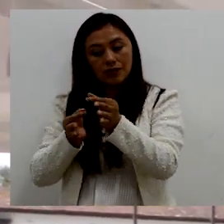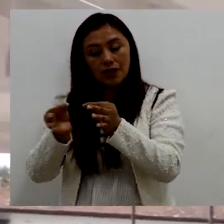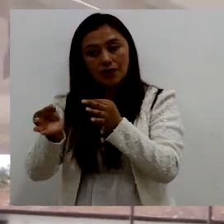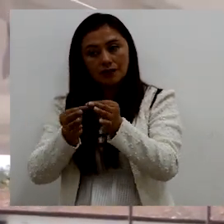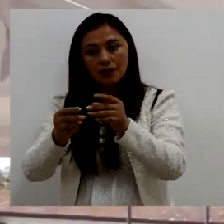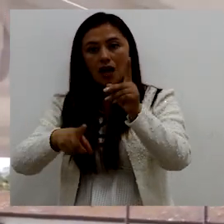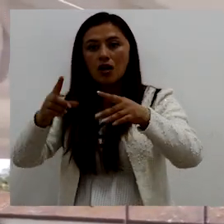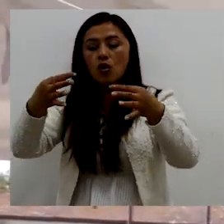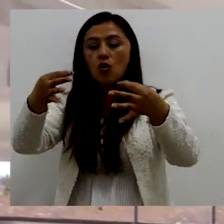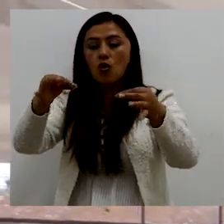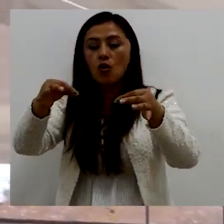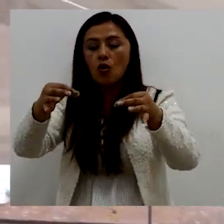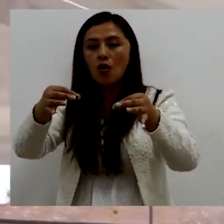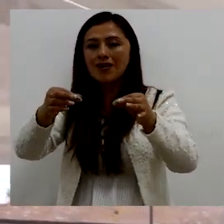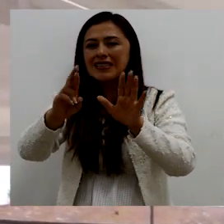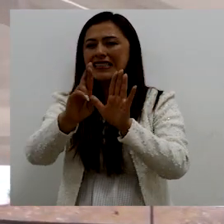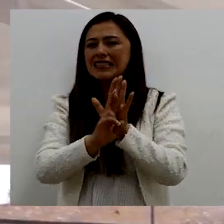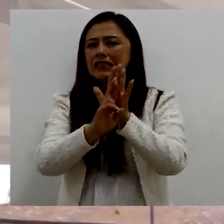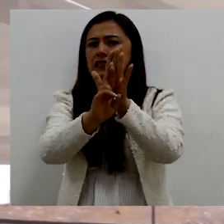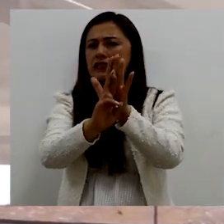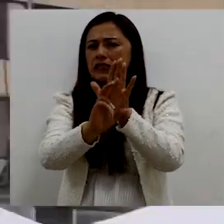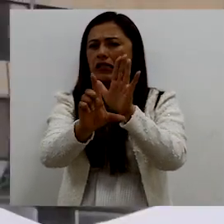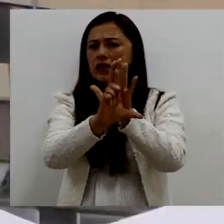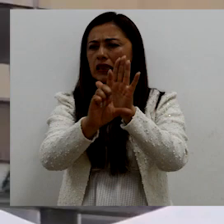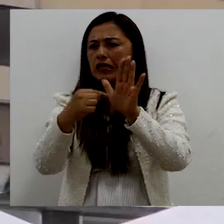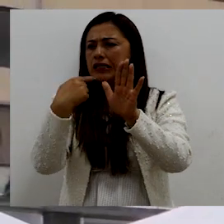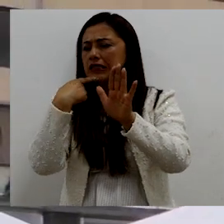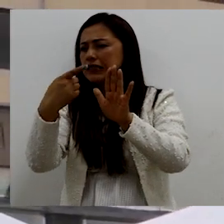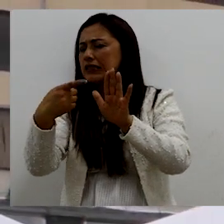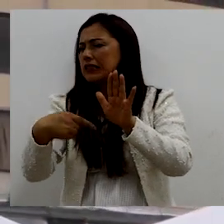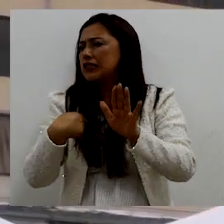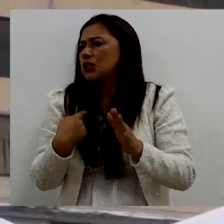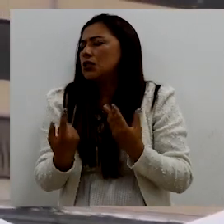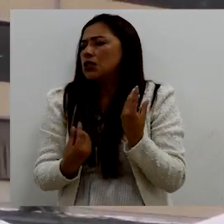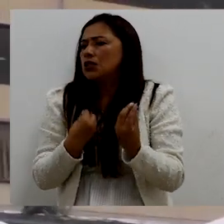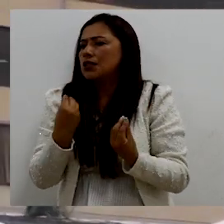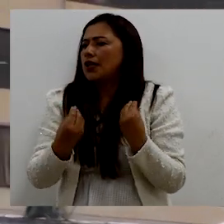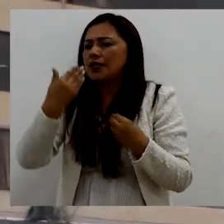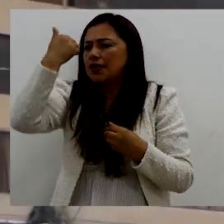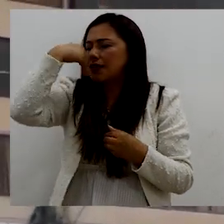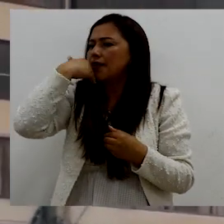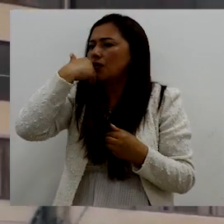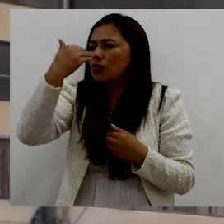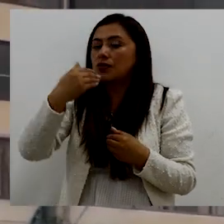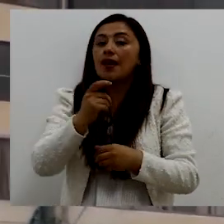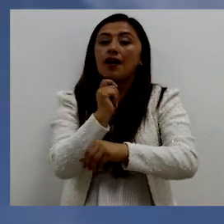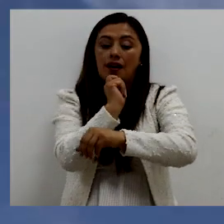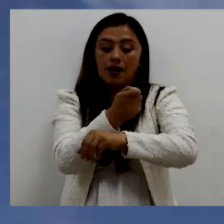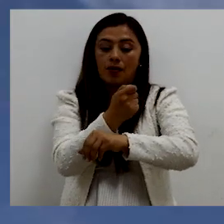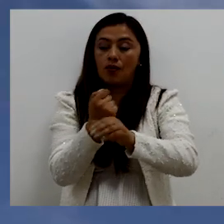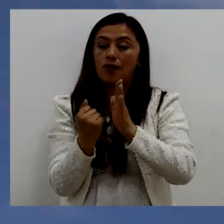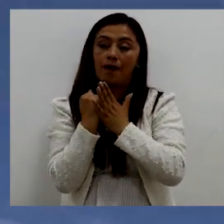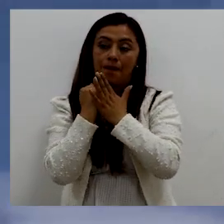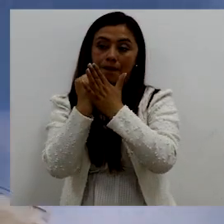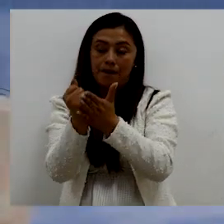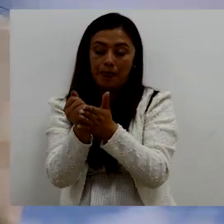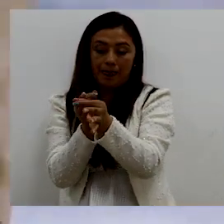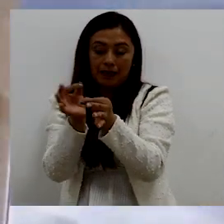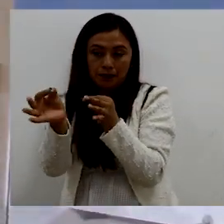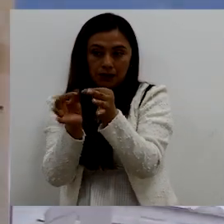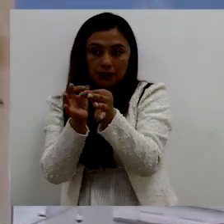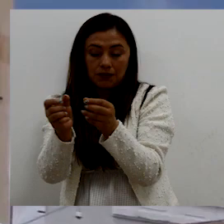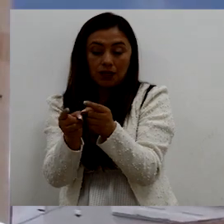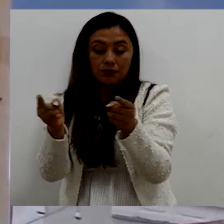trámite de inscripción de representación legal de personerías jurídicas, tanto para conjuntos como para urbanizaciones, edificios